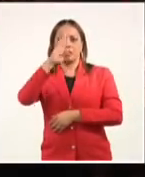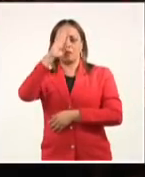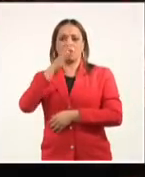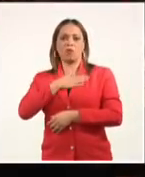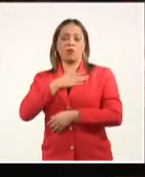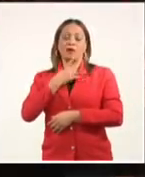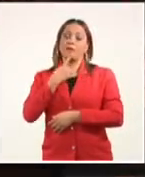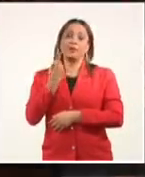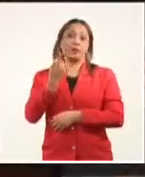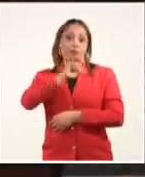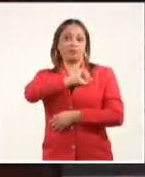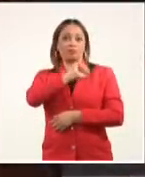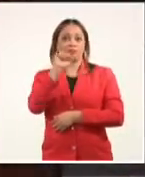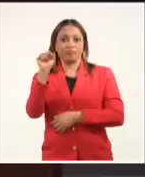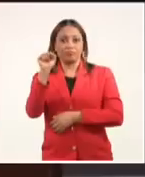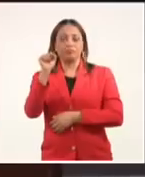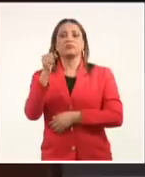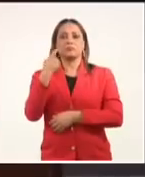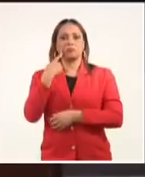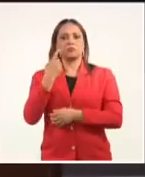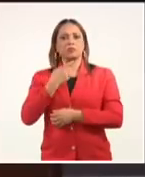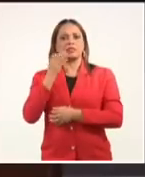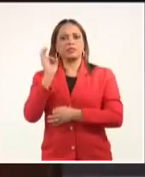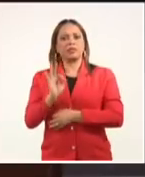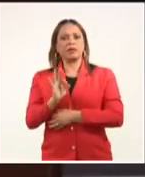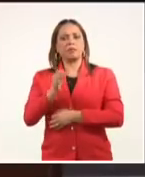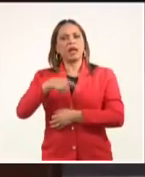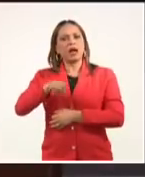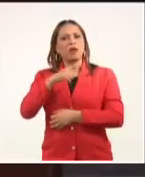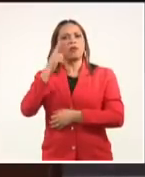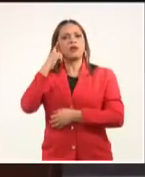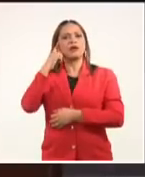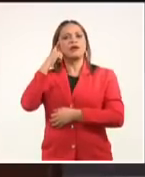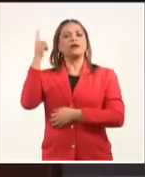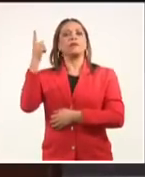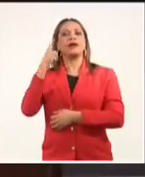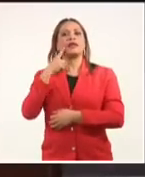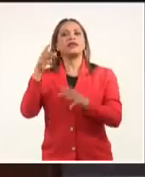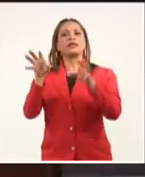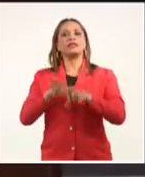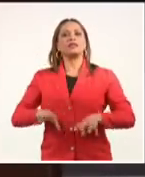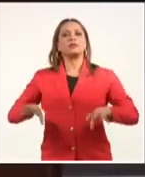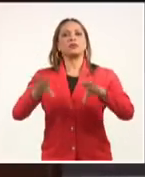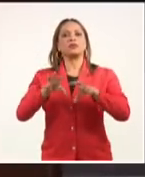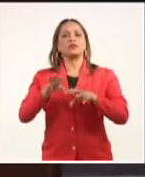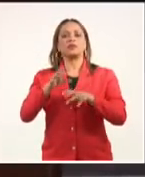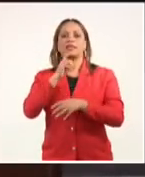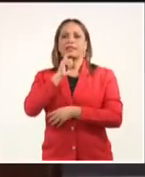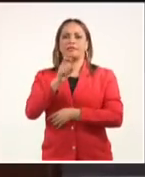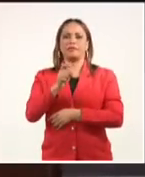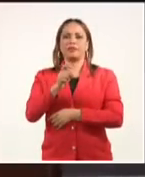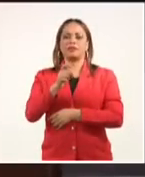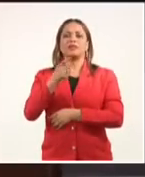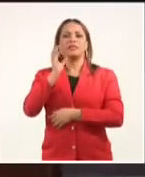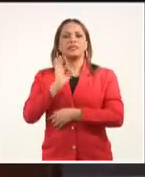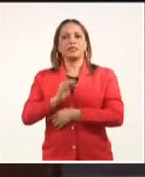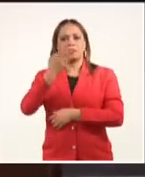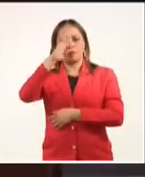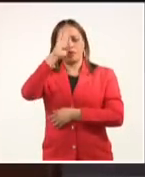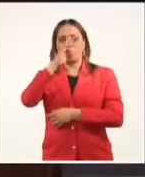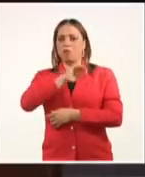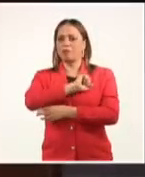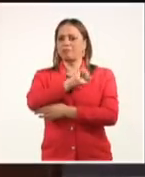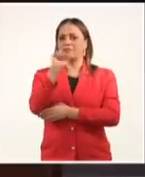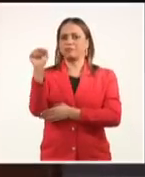estratégicas e imaginemos situaciones inexistentes. Fin de la cita.